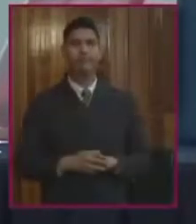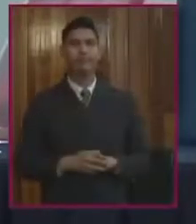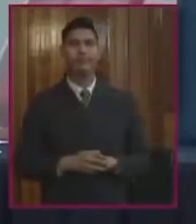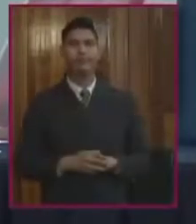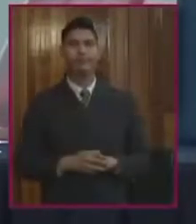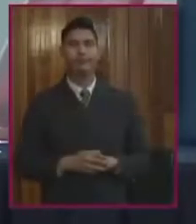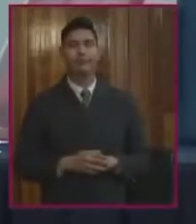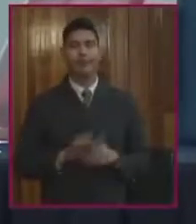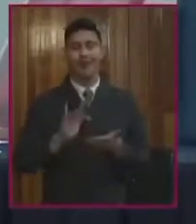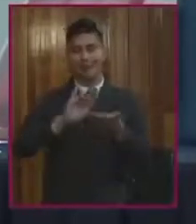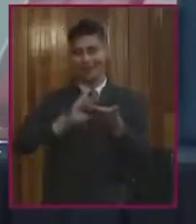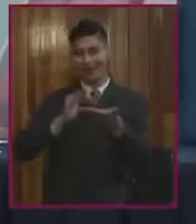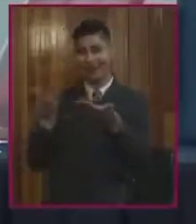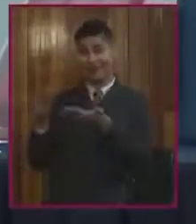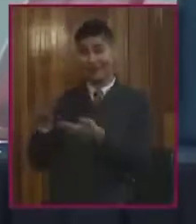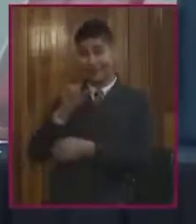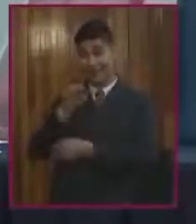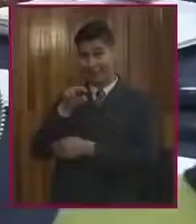Gracias a ti, Inés. Qué